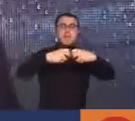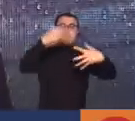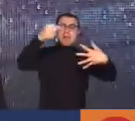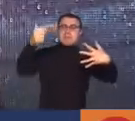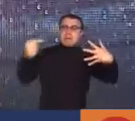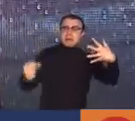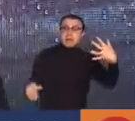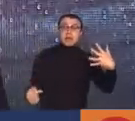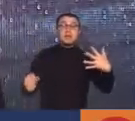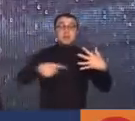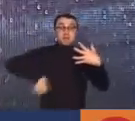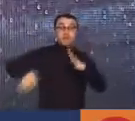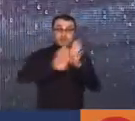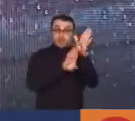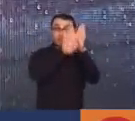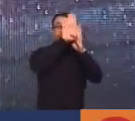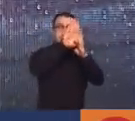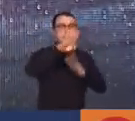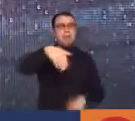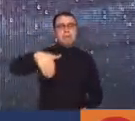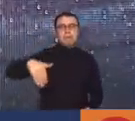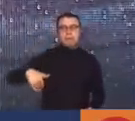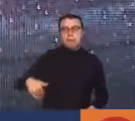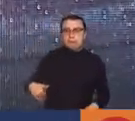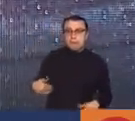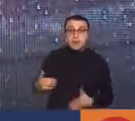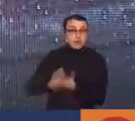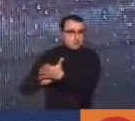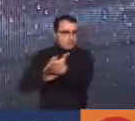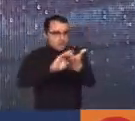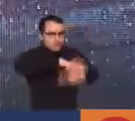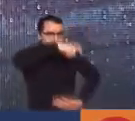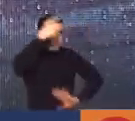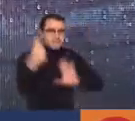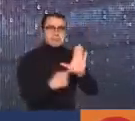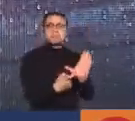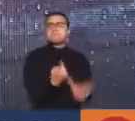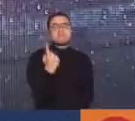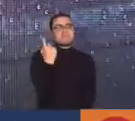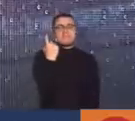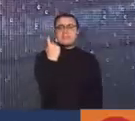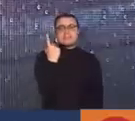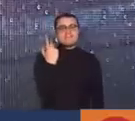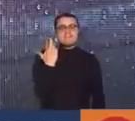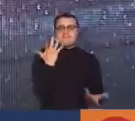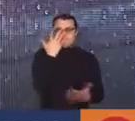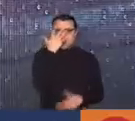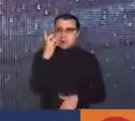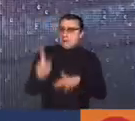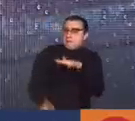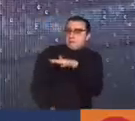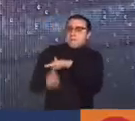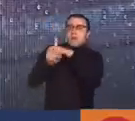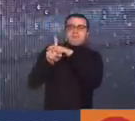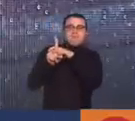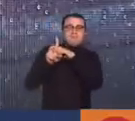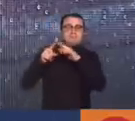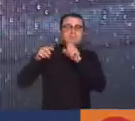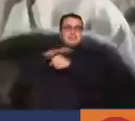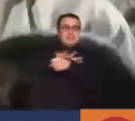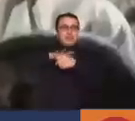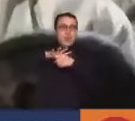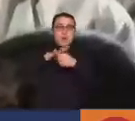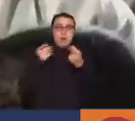experimentaron un retroceso en su solución, producto de un momento económico que